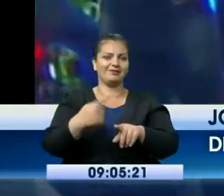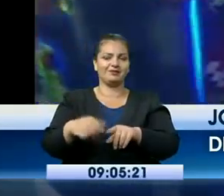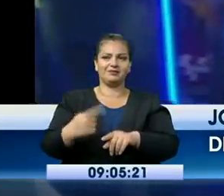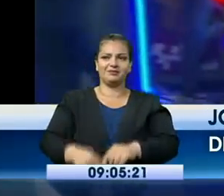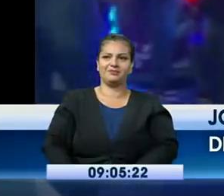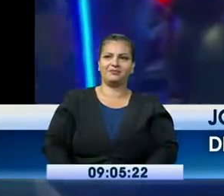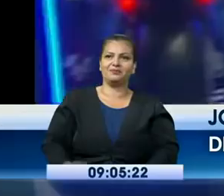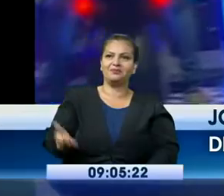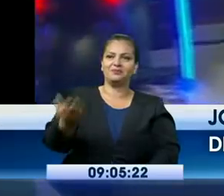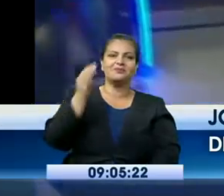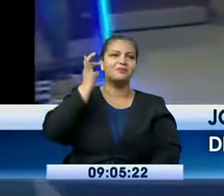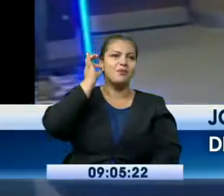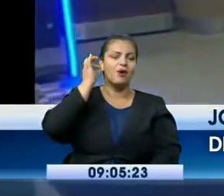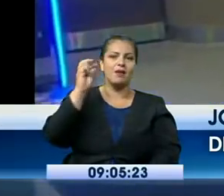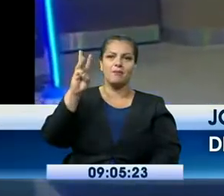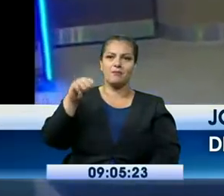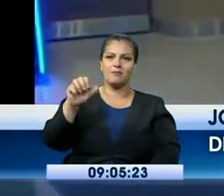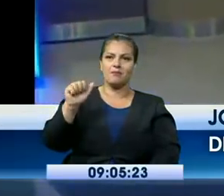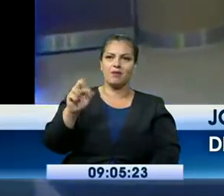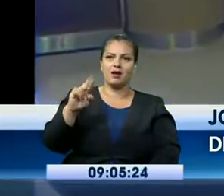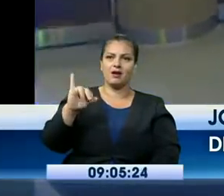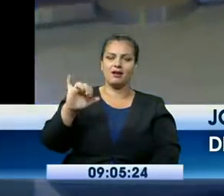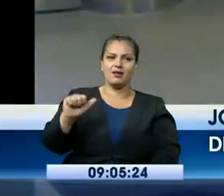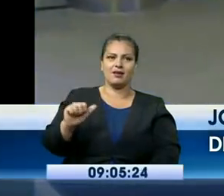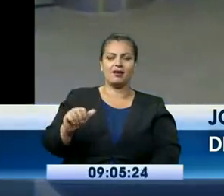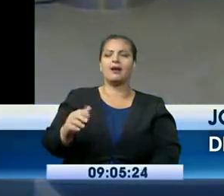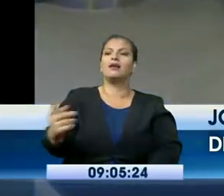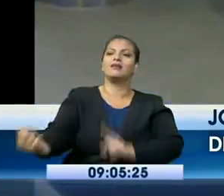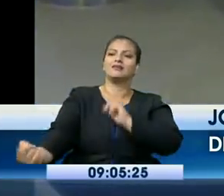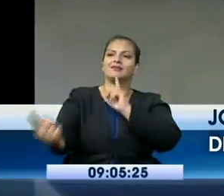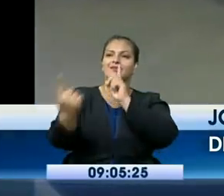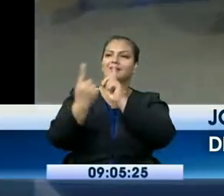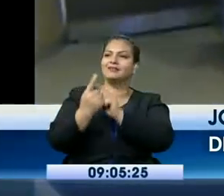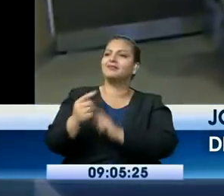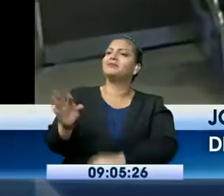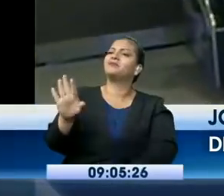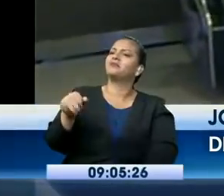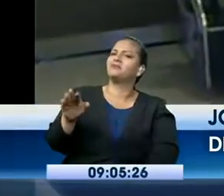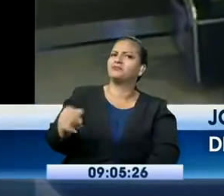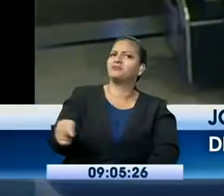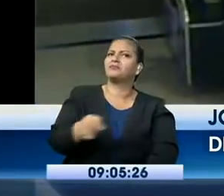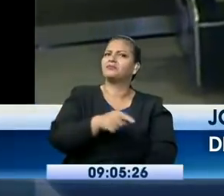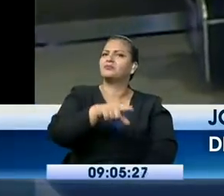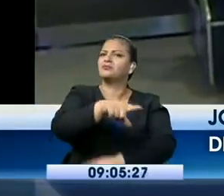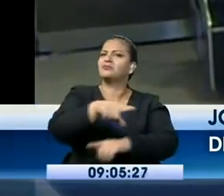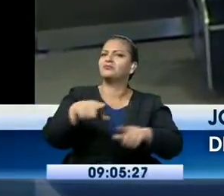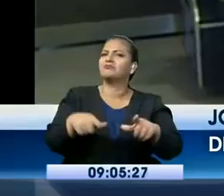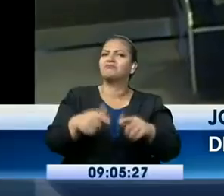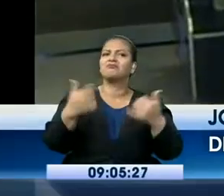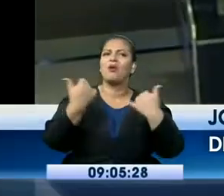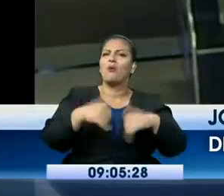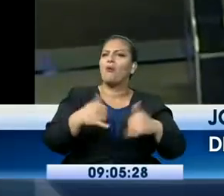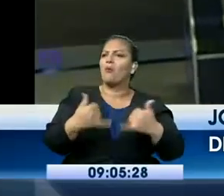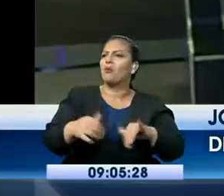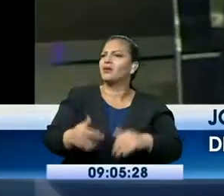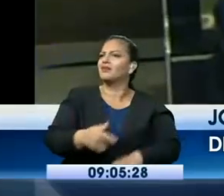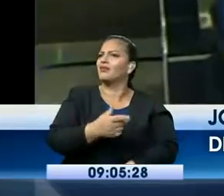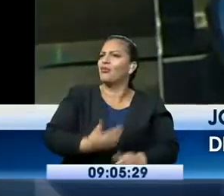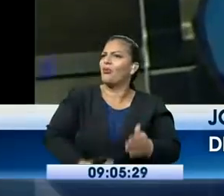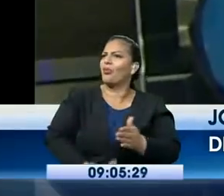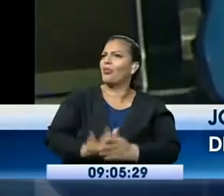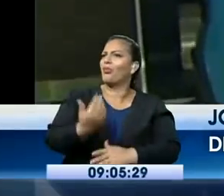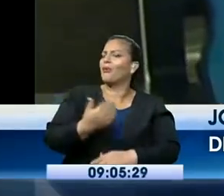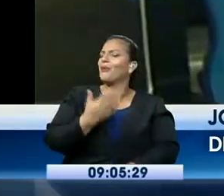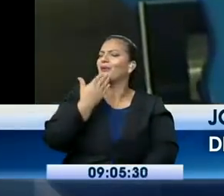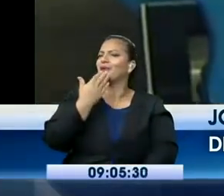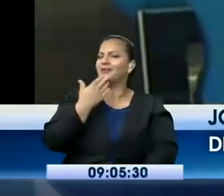de ríos de barrios perdóname cuéntanos los atractivos de safari son dos buenos apariciones un lugar